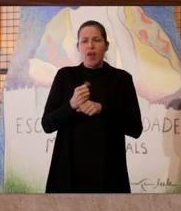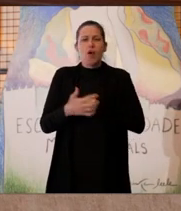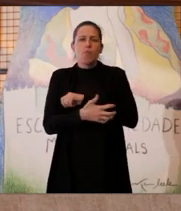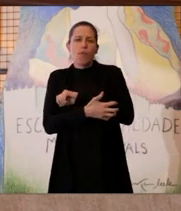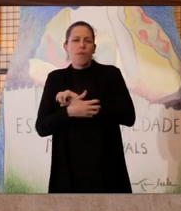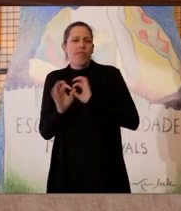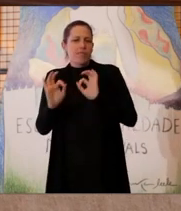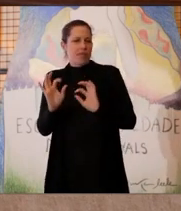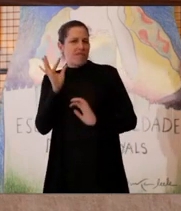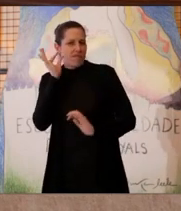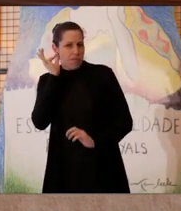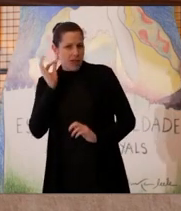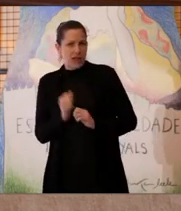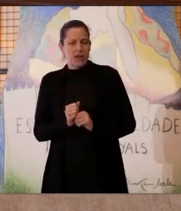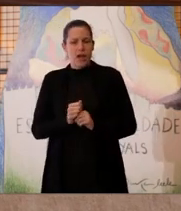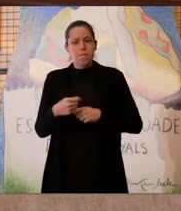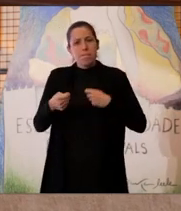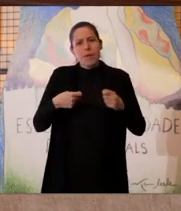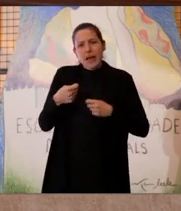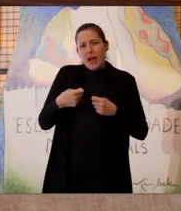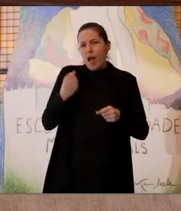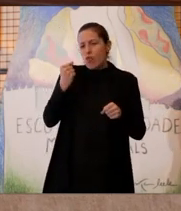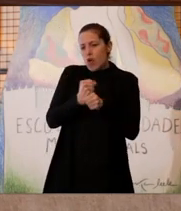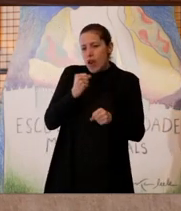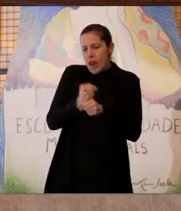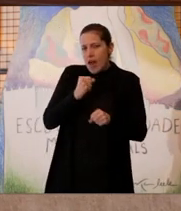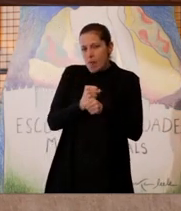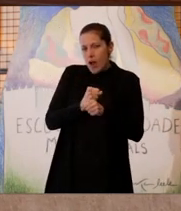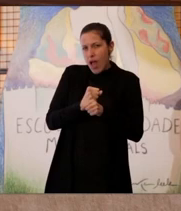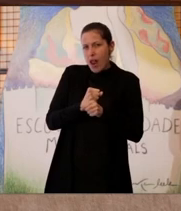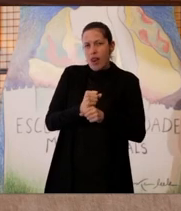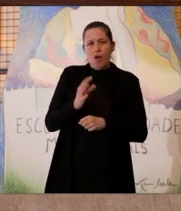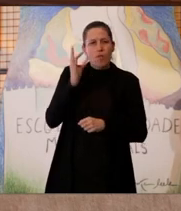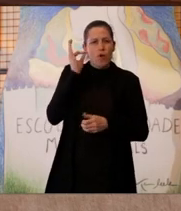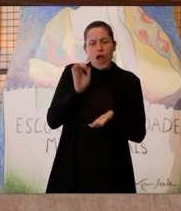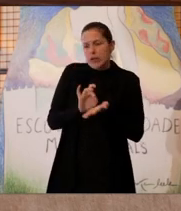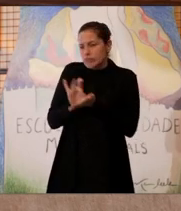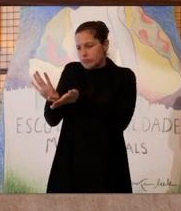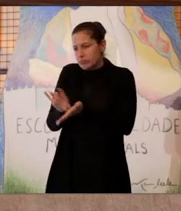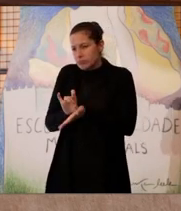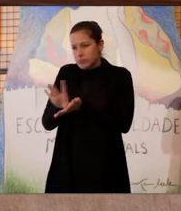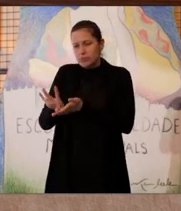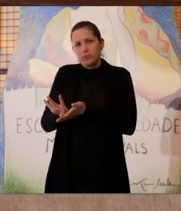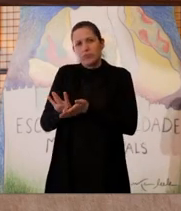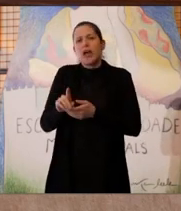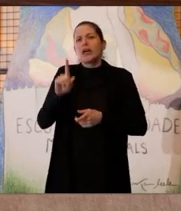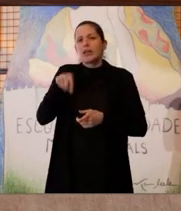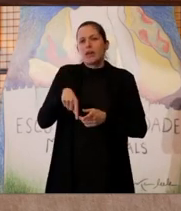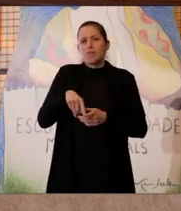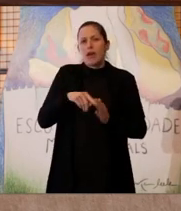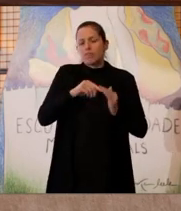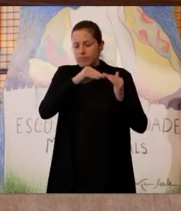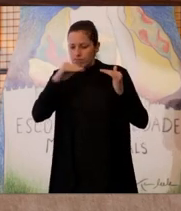laboral que expulsa a más mujeres de las que absorbe y que las coloca en la parte de abajo de la pirámide Entonces